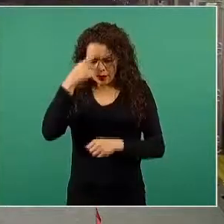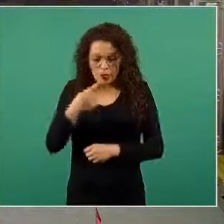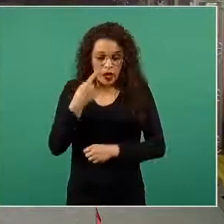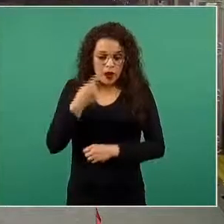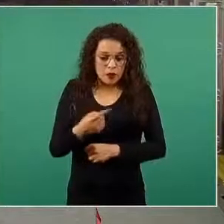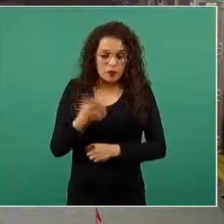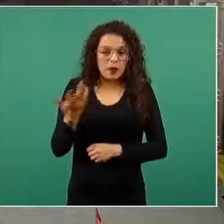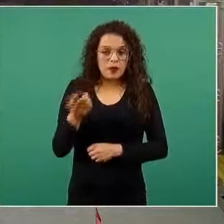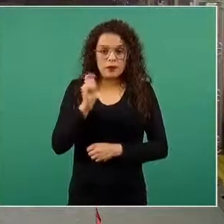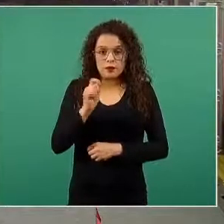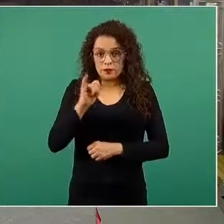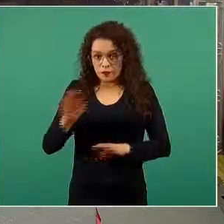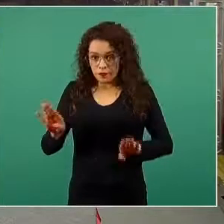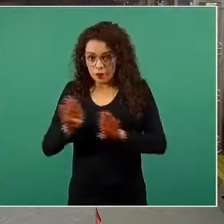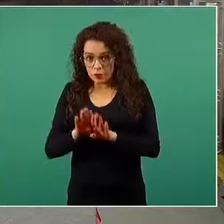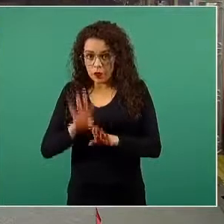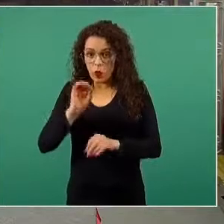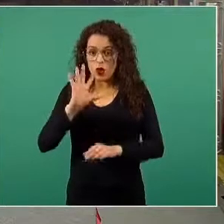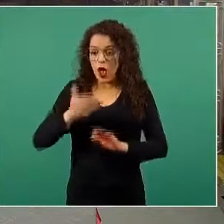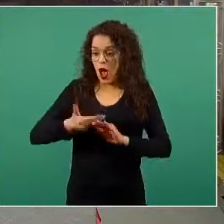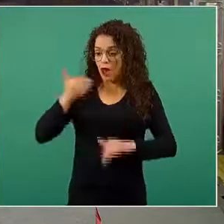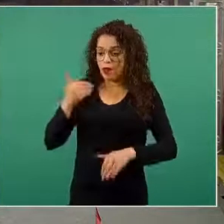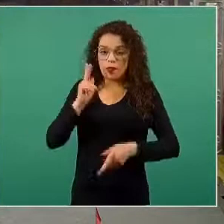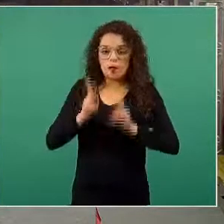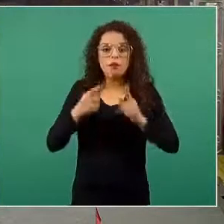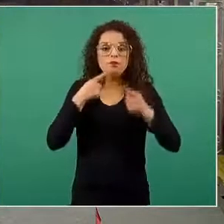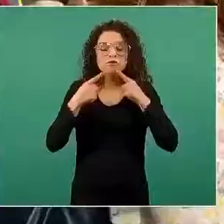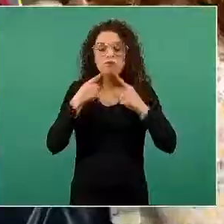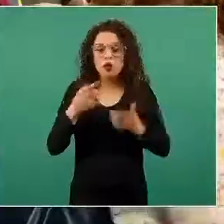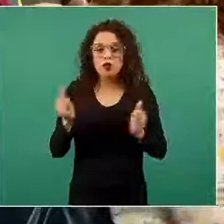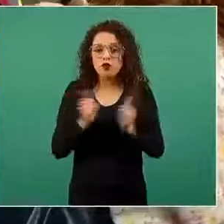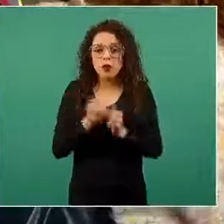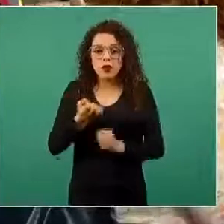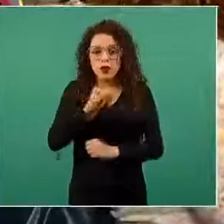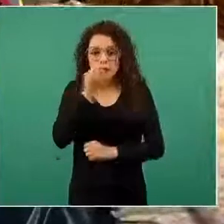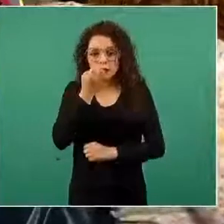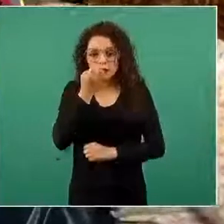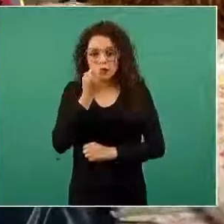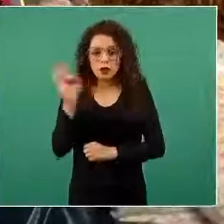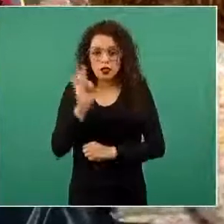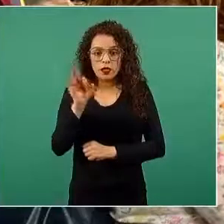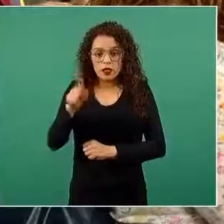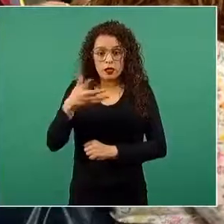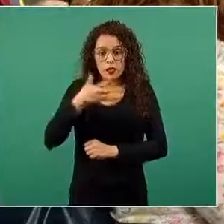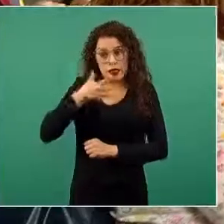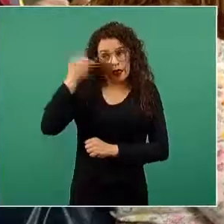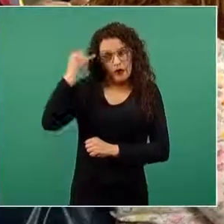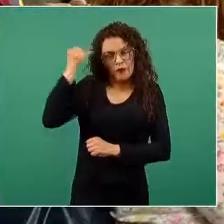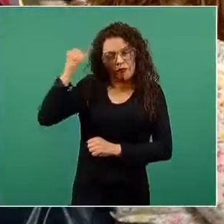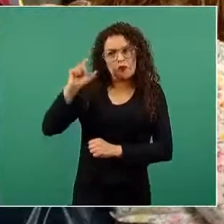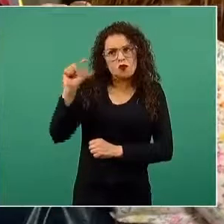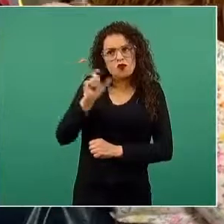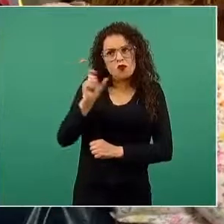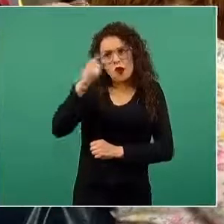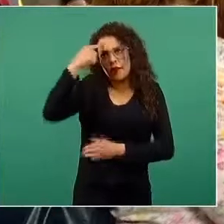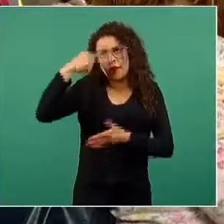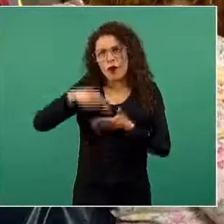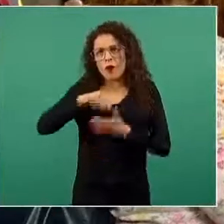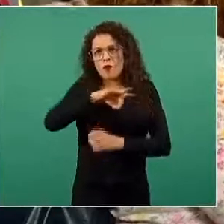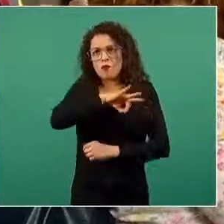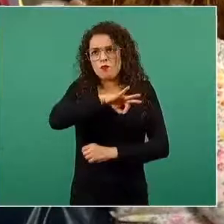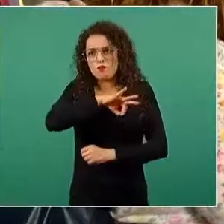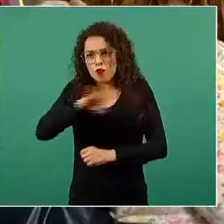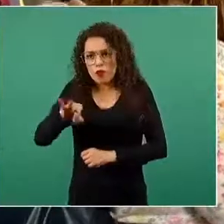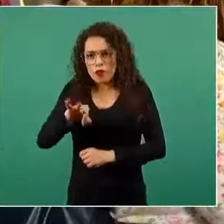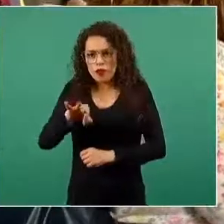ya se ha dialogado con las escuelas previo a la apertura, si ya hay alguna idea de cuándo tienen pensado volver